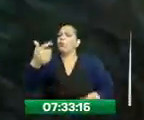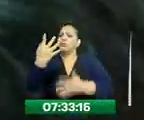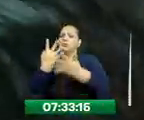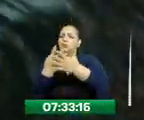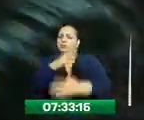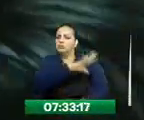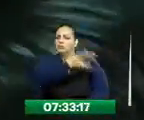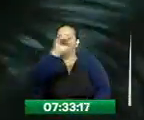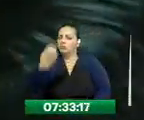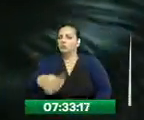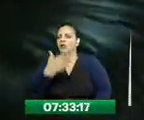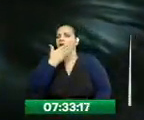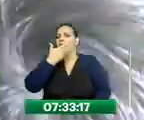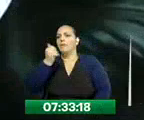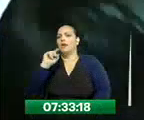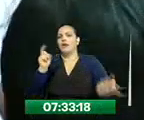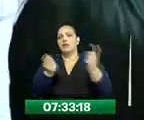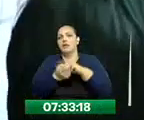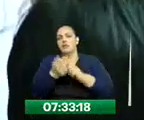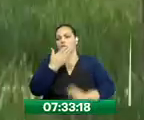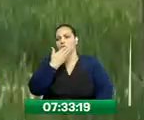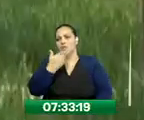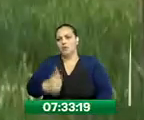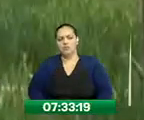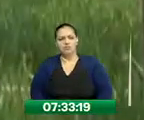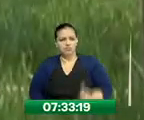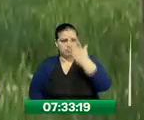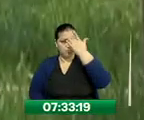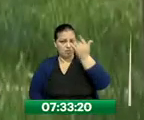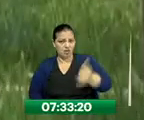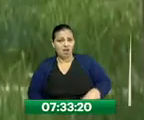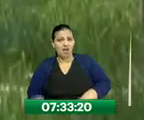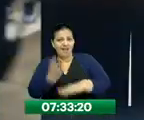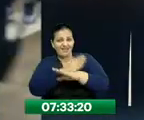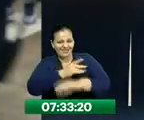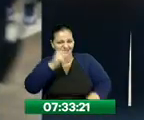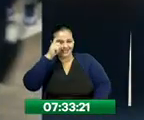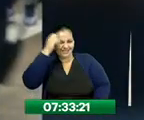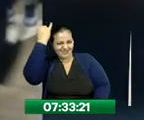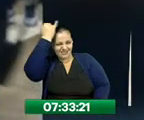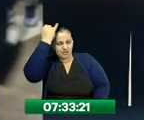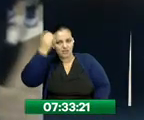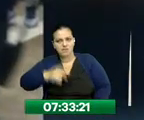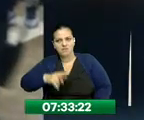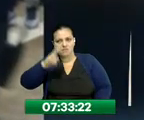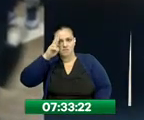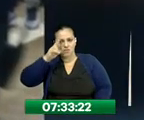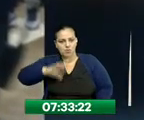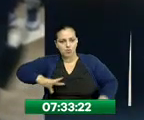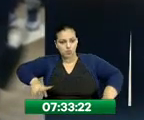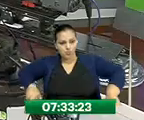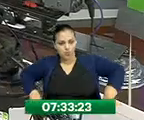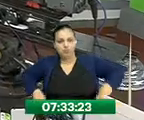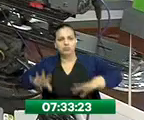6 años de prisión dentro de la trama de corrupción de Odebrecht. Son las